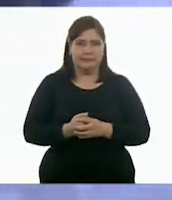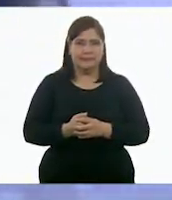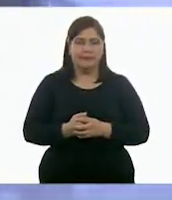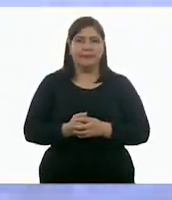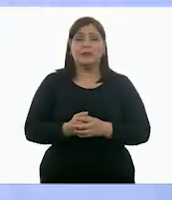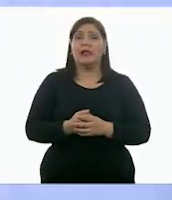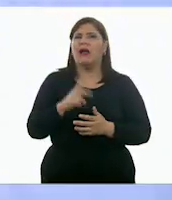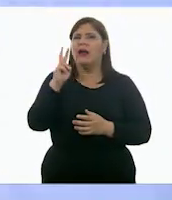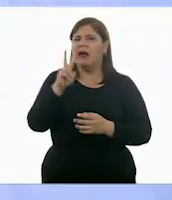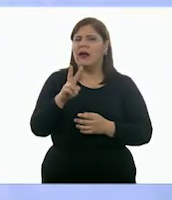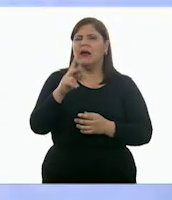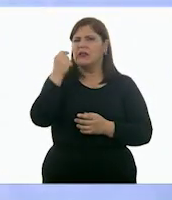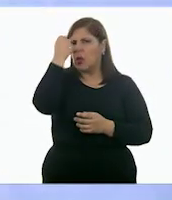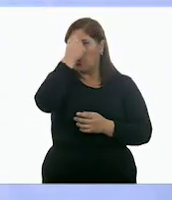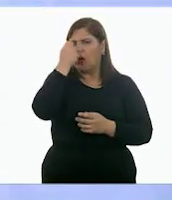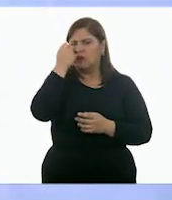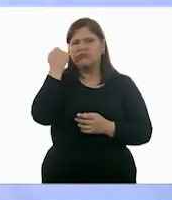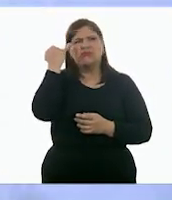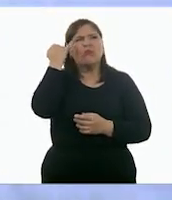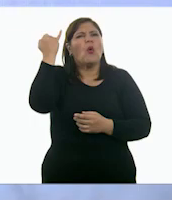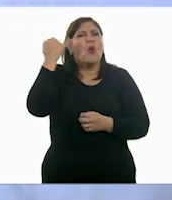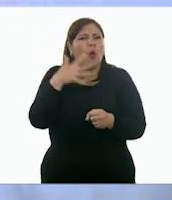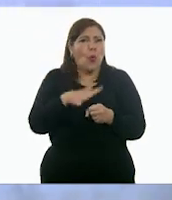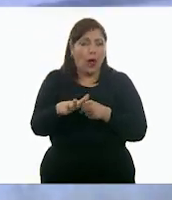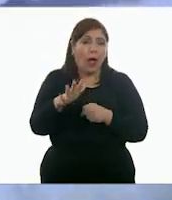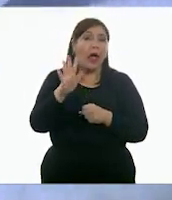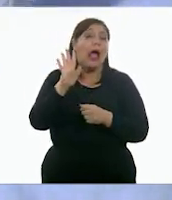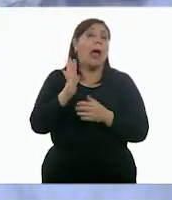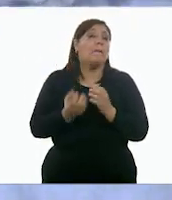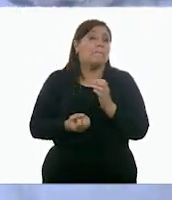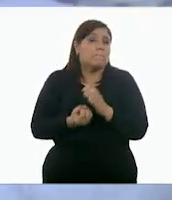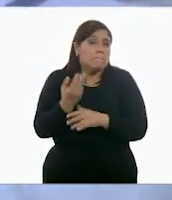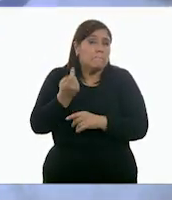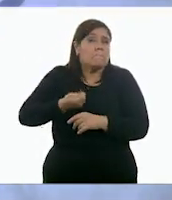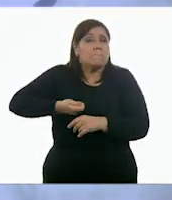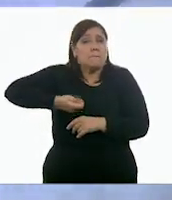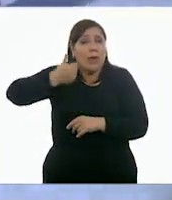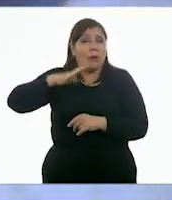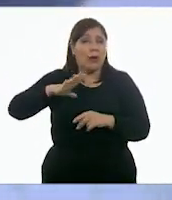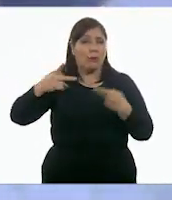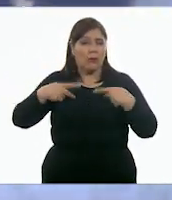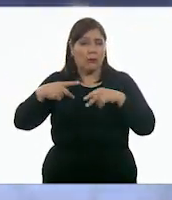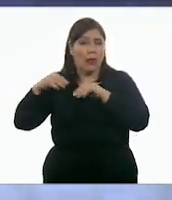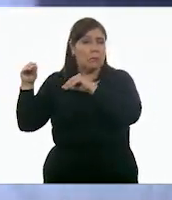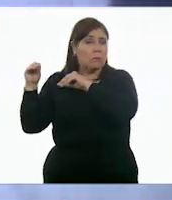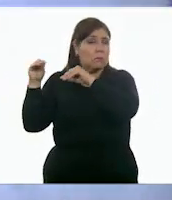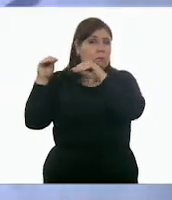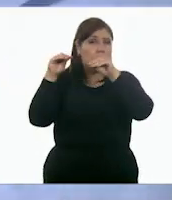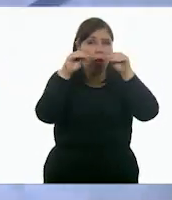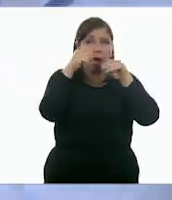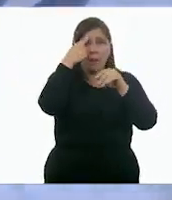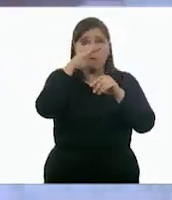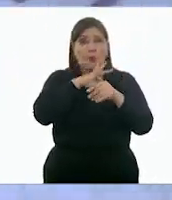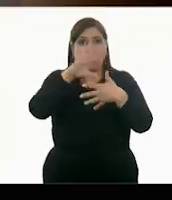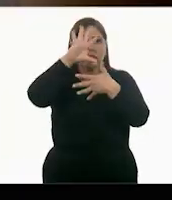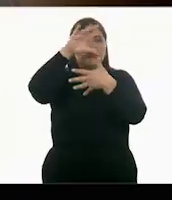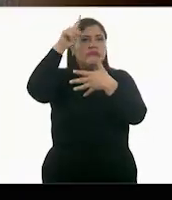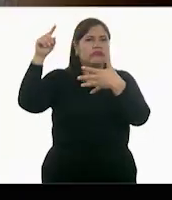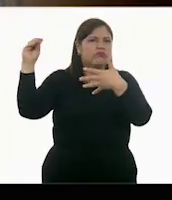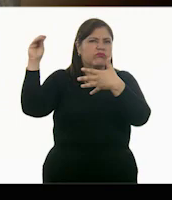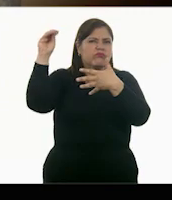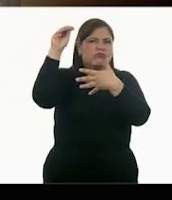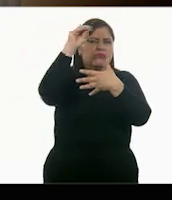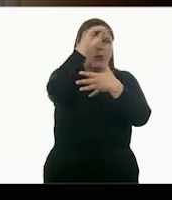La teoría más aceptada es que los primeros pobladores humanos llegaron al continente americano en